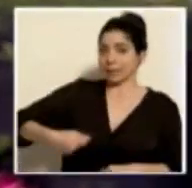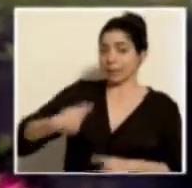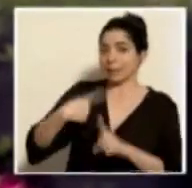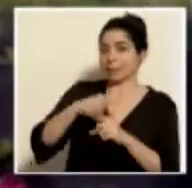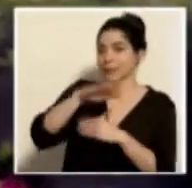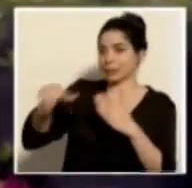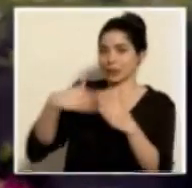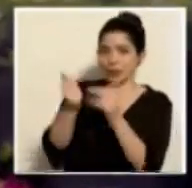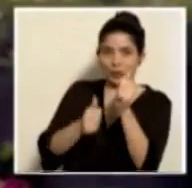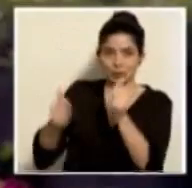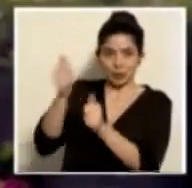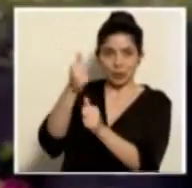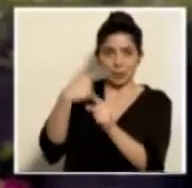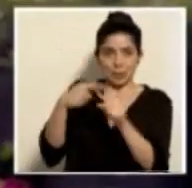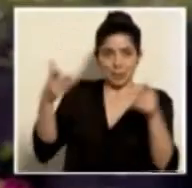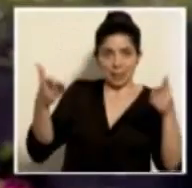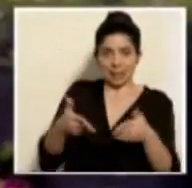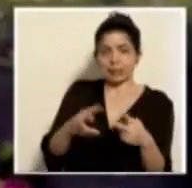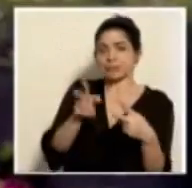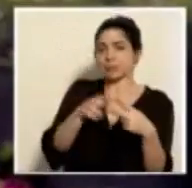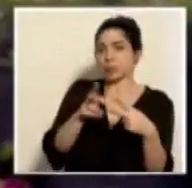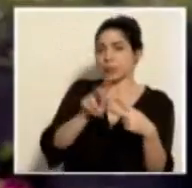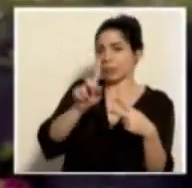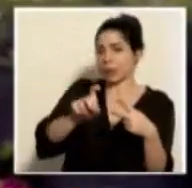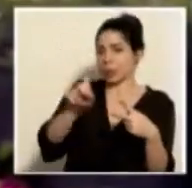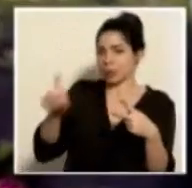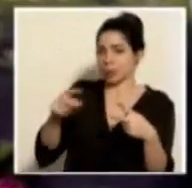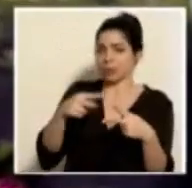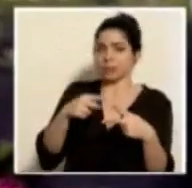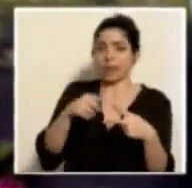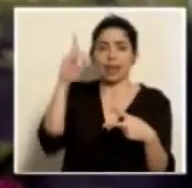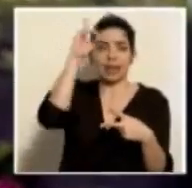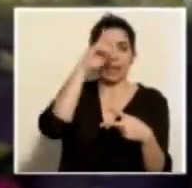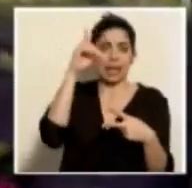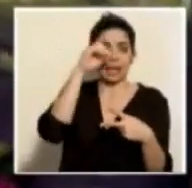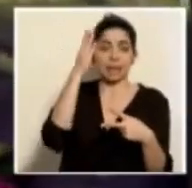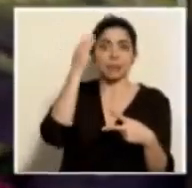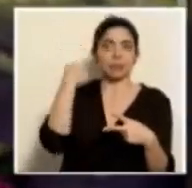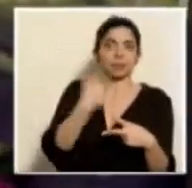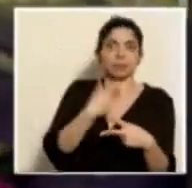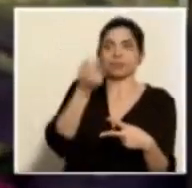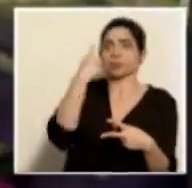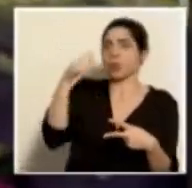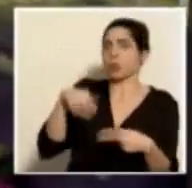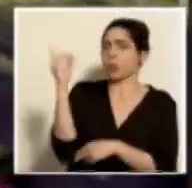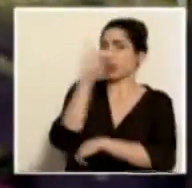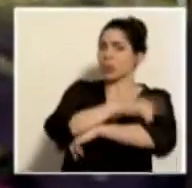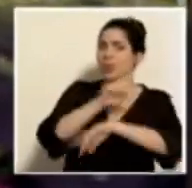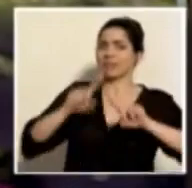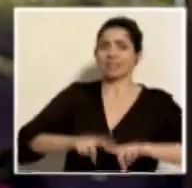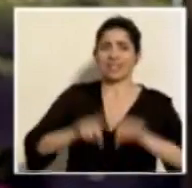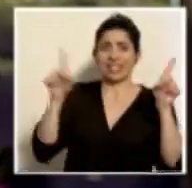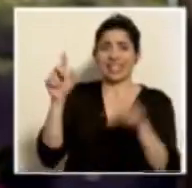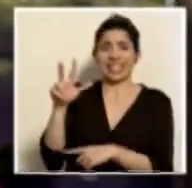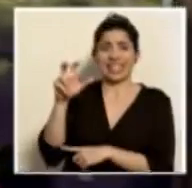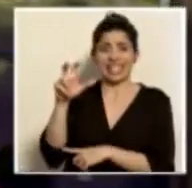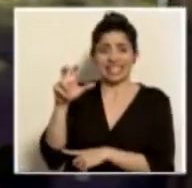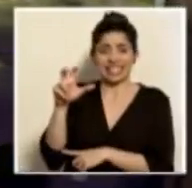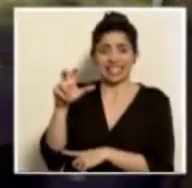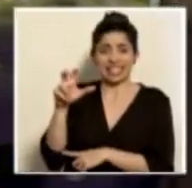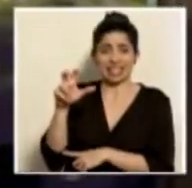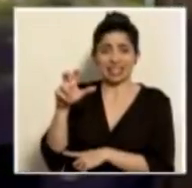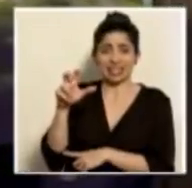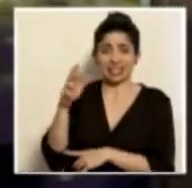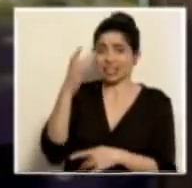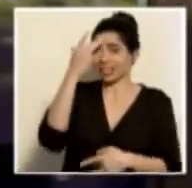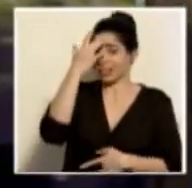los jerarcas y los presentes. Dos consultas para don Daniel Salas, porque entendemos que hoy es un día diferente, 300 casos